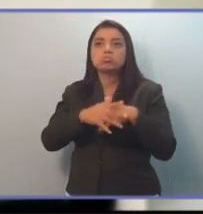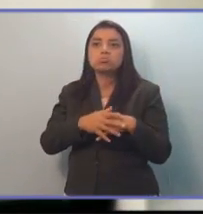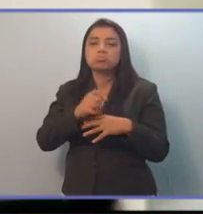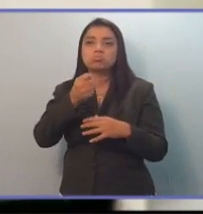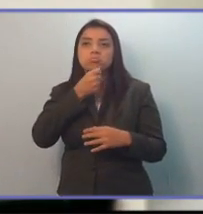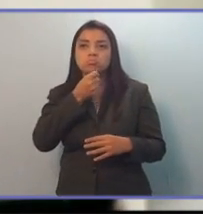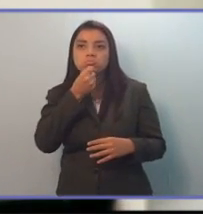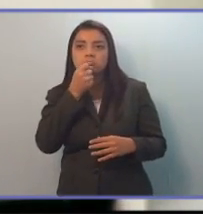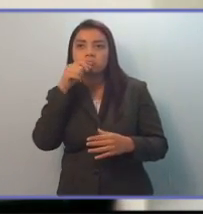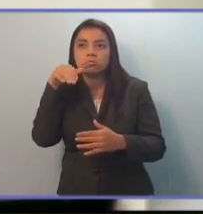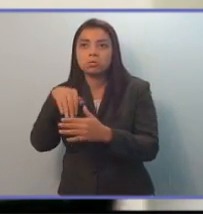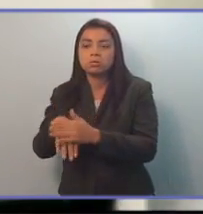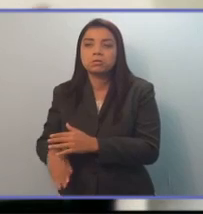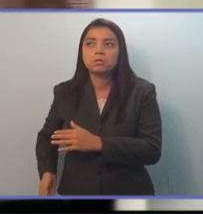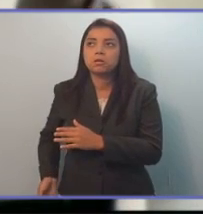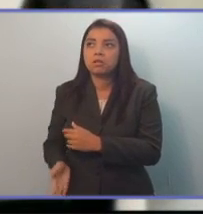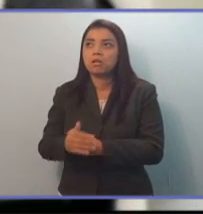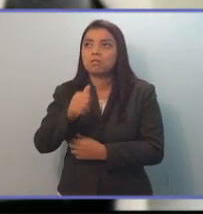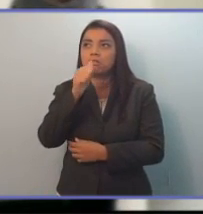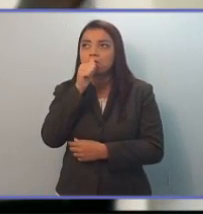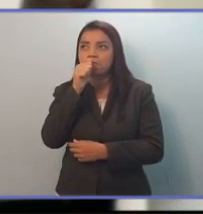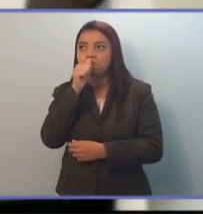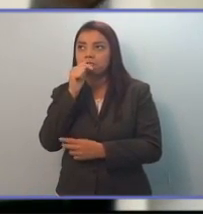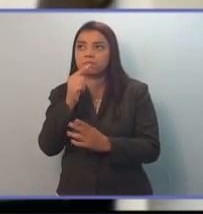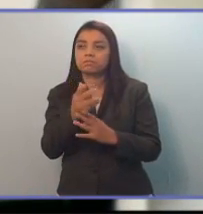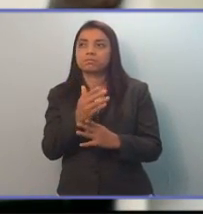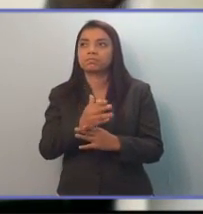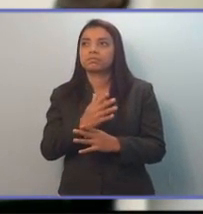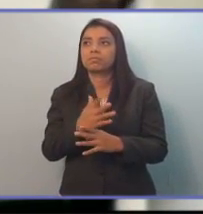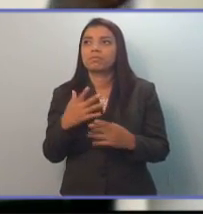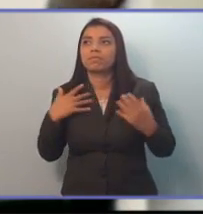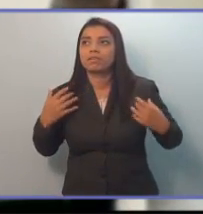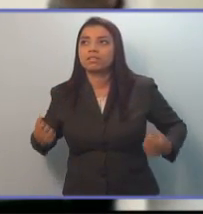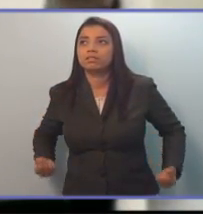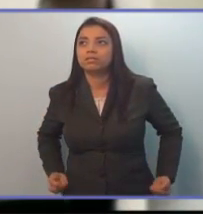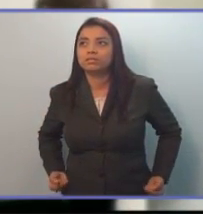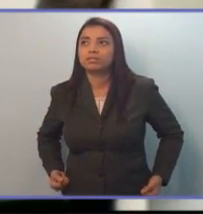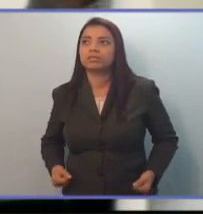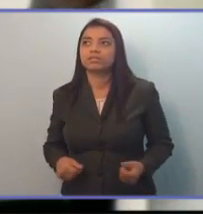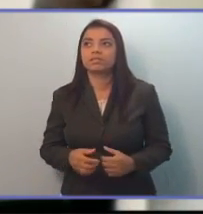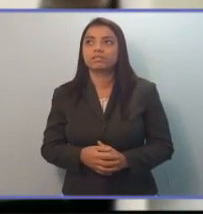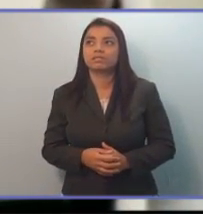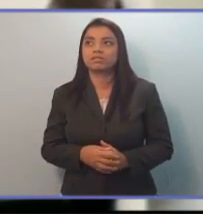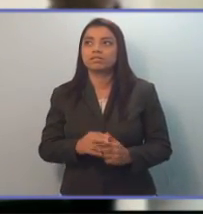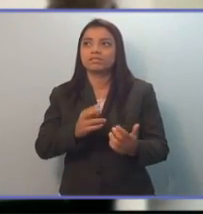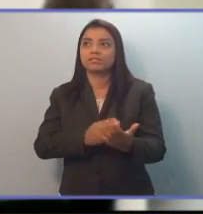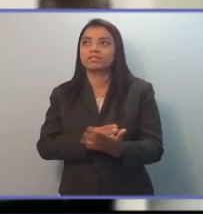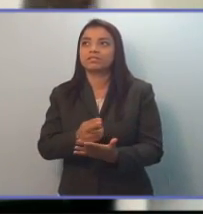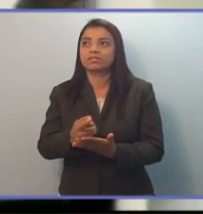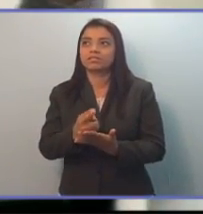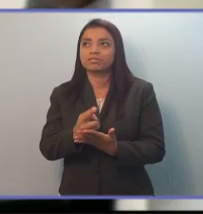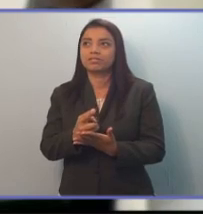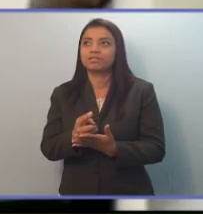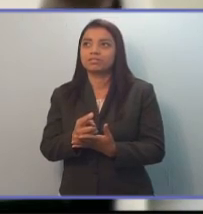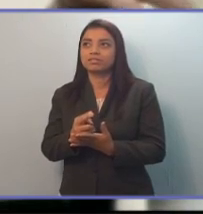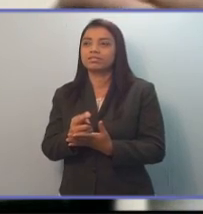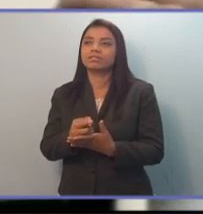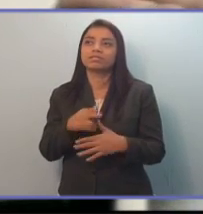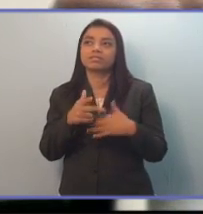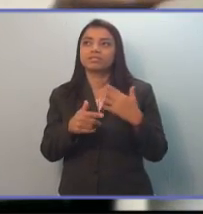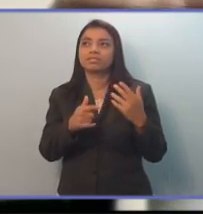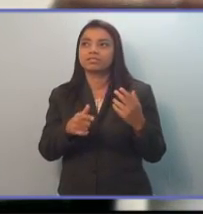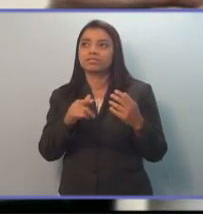informes eran secretos. Poco a poco el Estado ha venido ganando transparencia, comunicación con